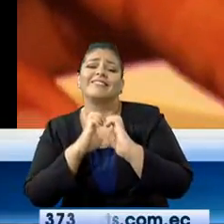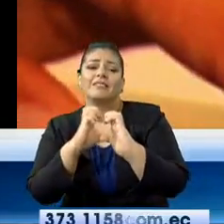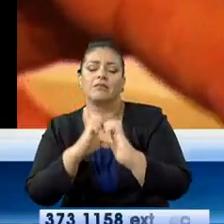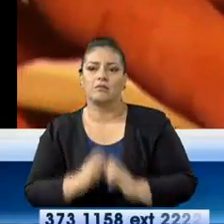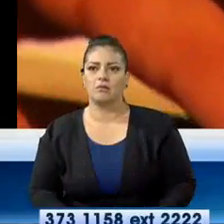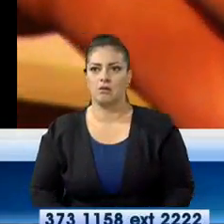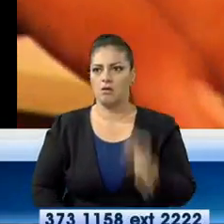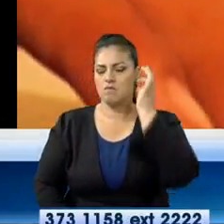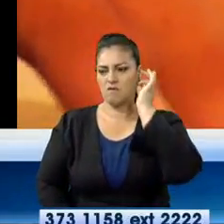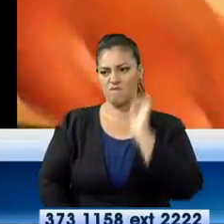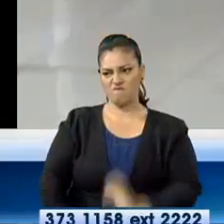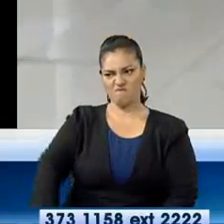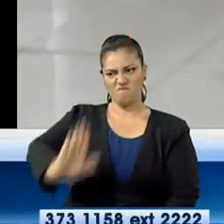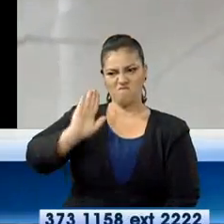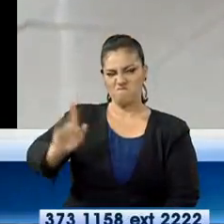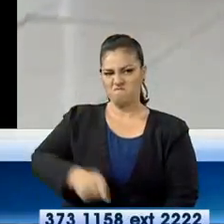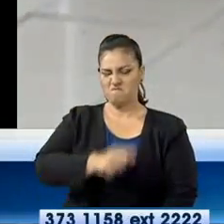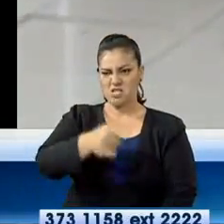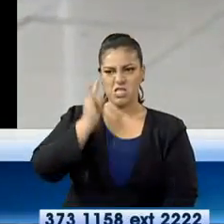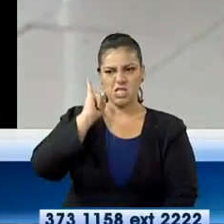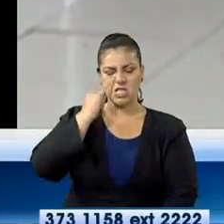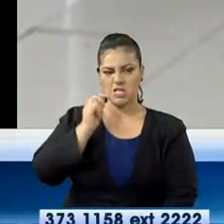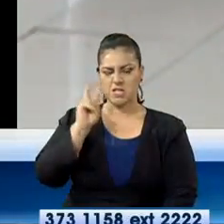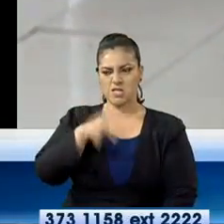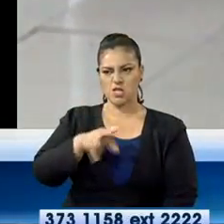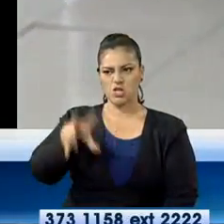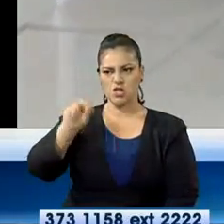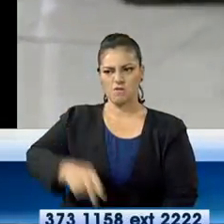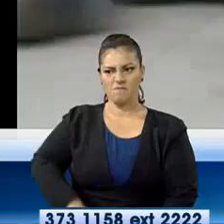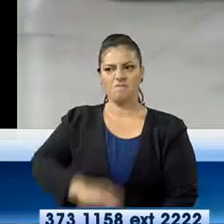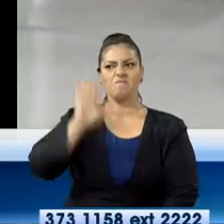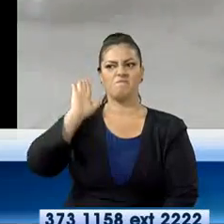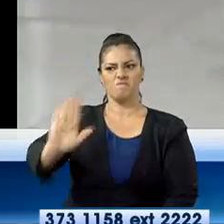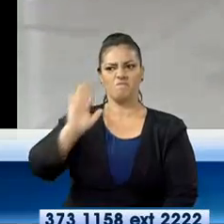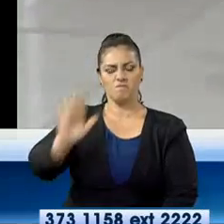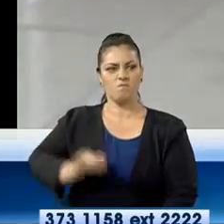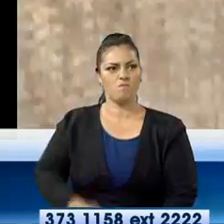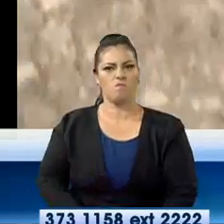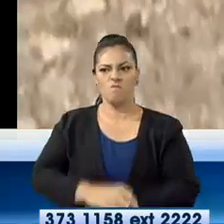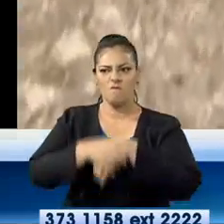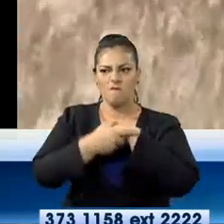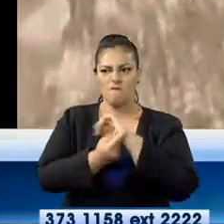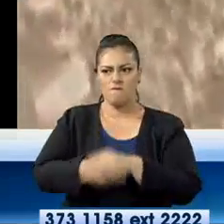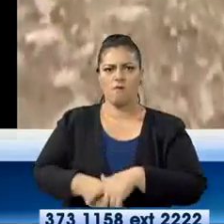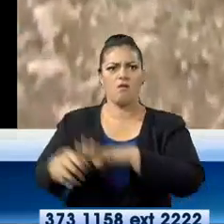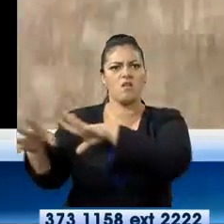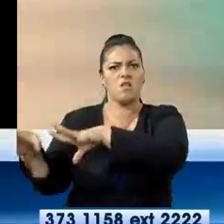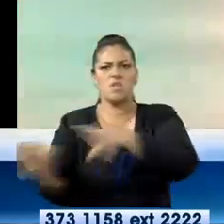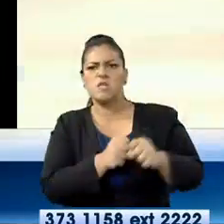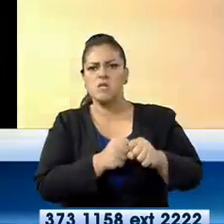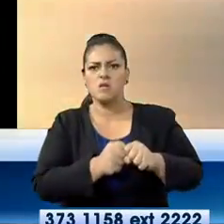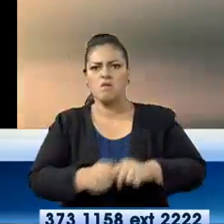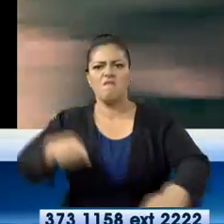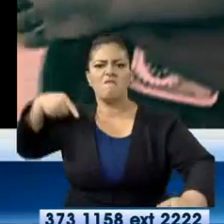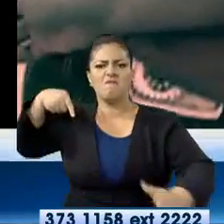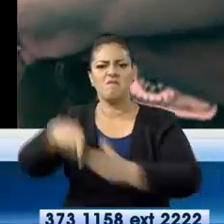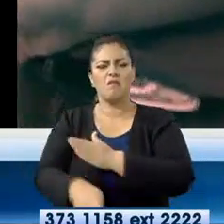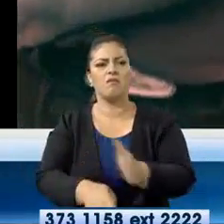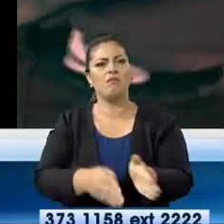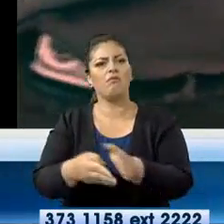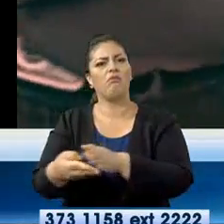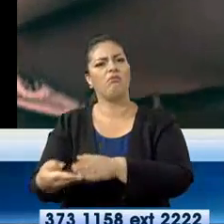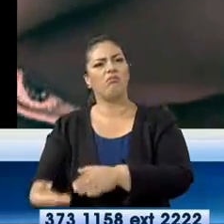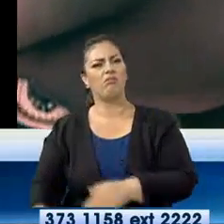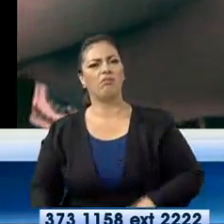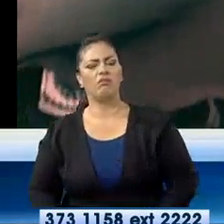conocer cómo soy yo. Y este hombre lo cogió y lo mató a mi hijo como un perro aquí por mi cuadra misma donde yo vivo. Casi